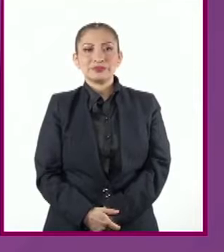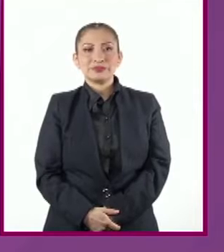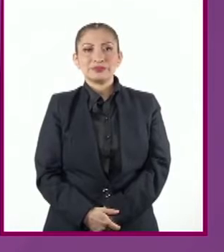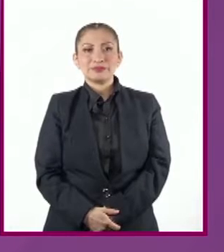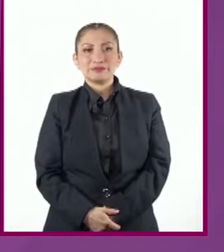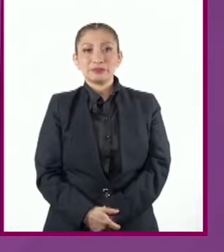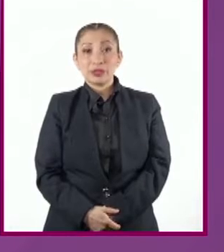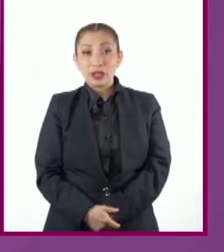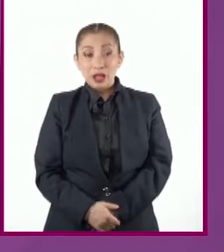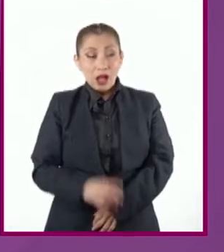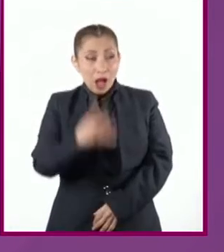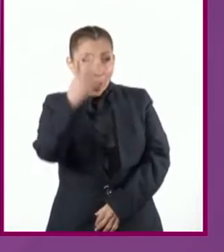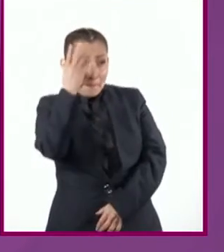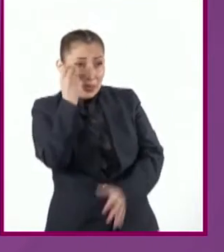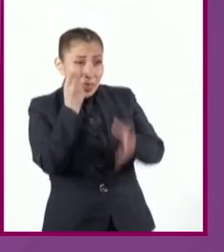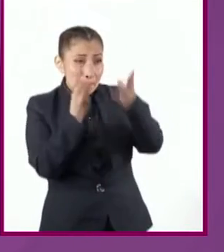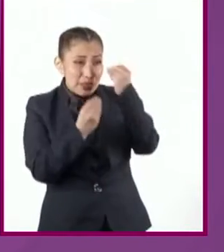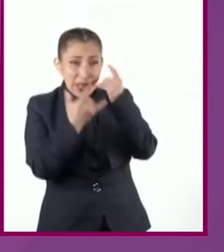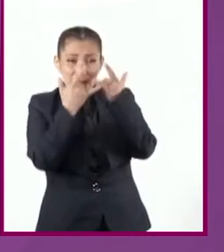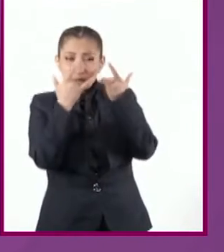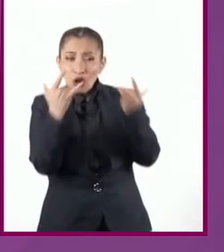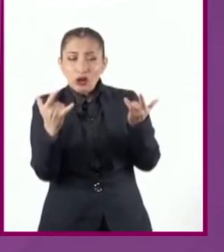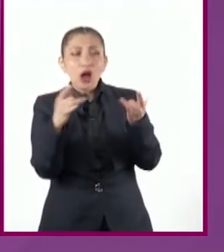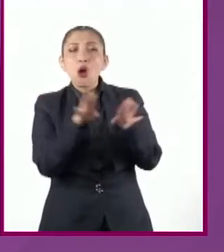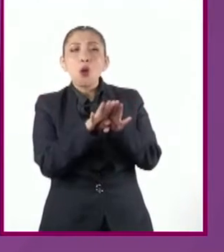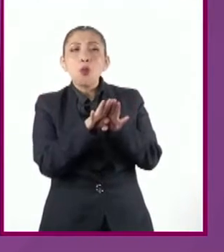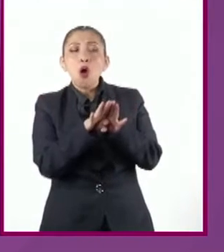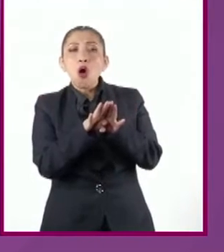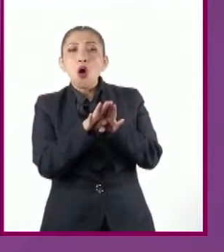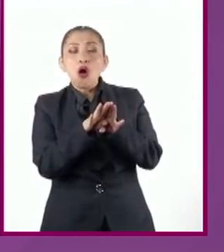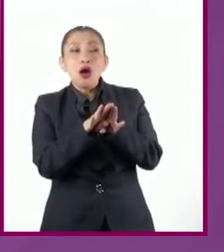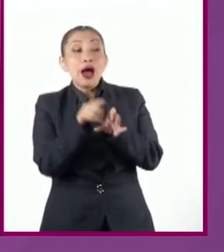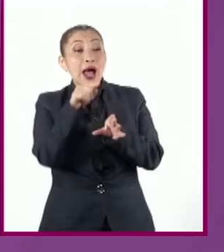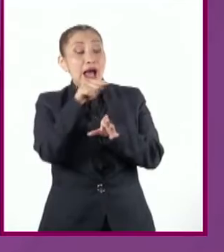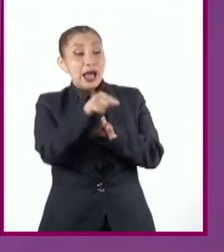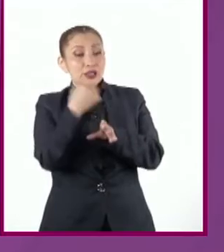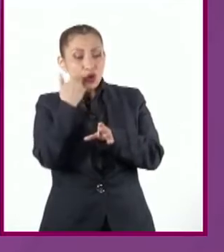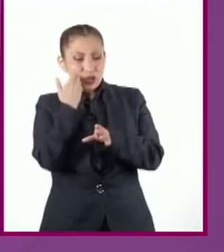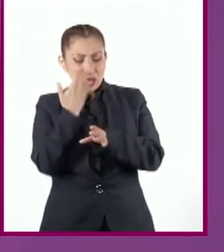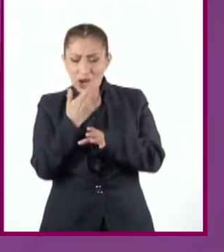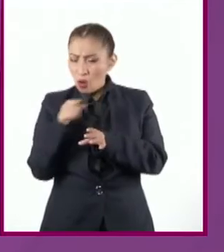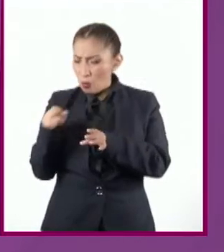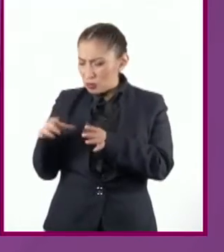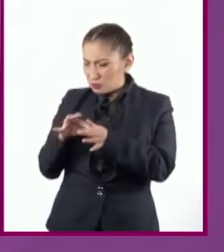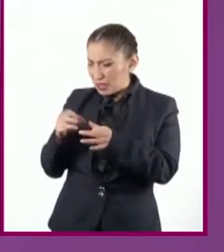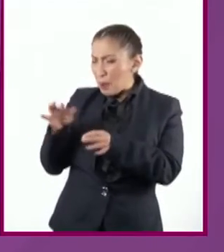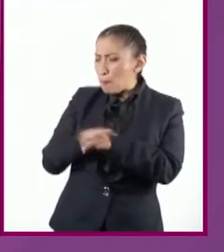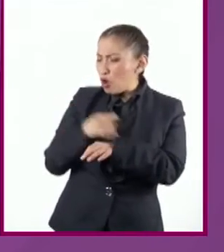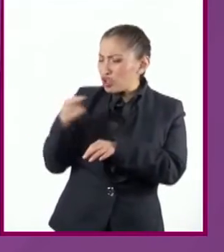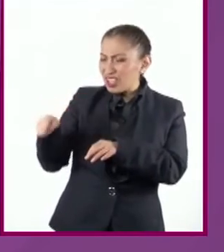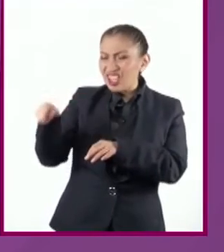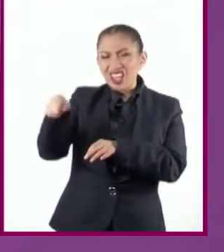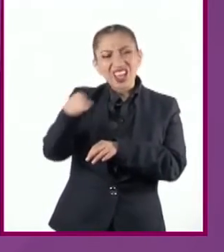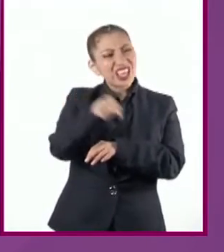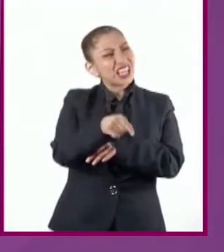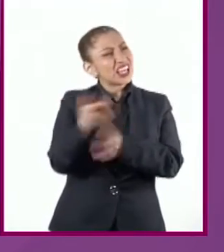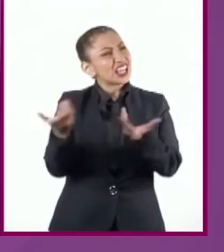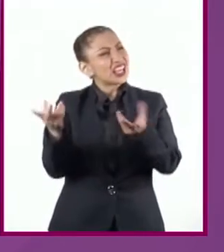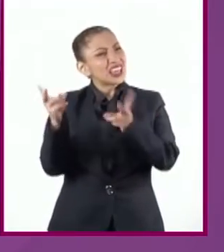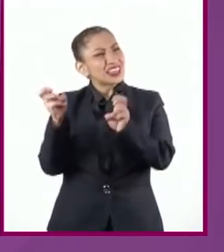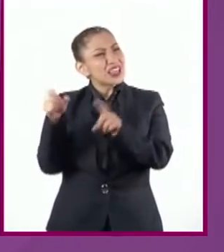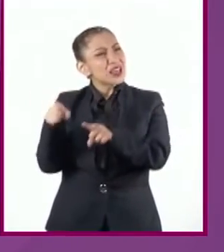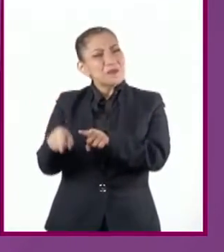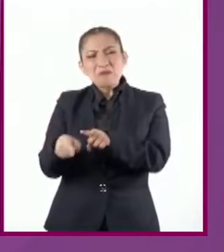La creación del conocimiento histórico surge con la finalidad de dar respuesta a una serie de preguntas sobre un